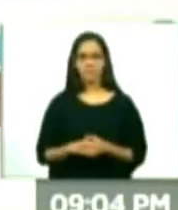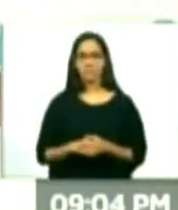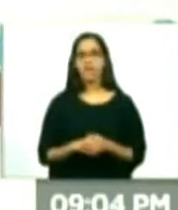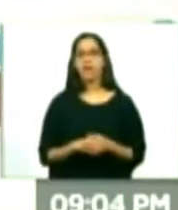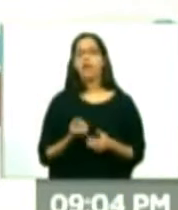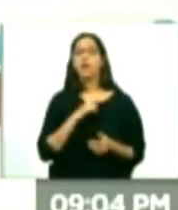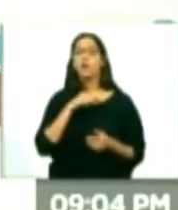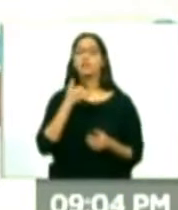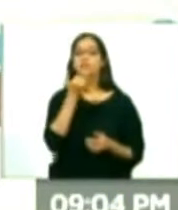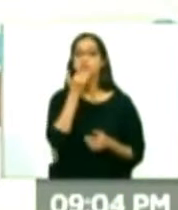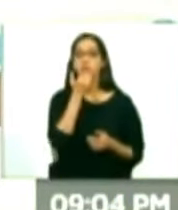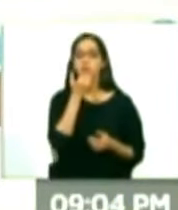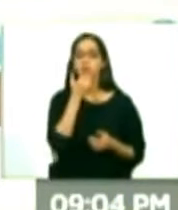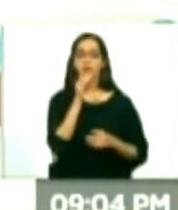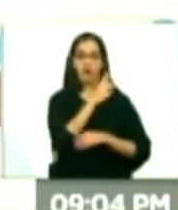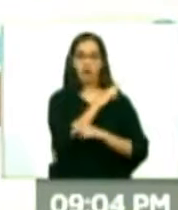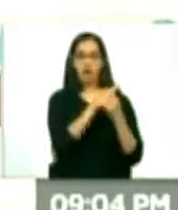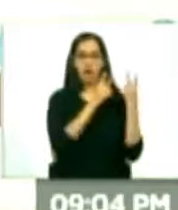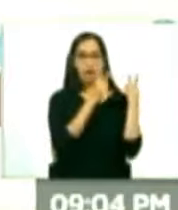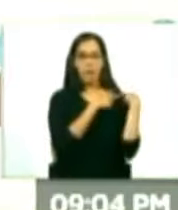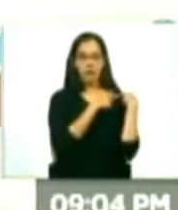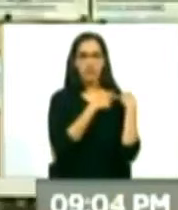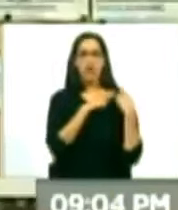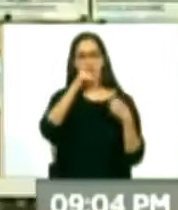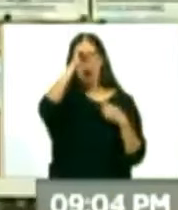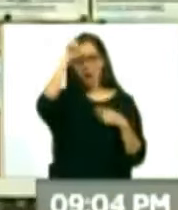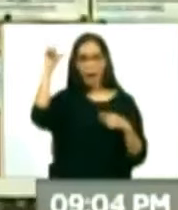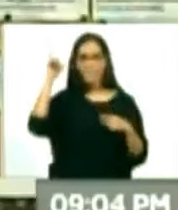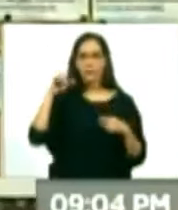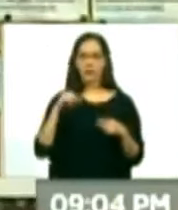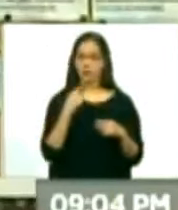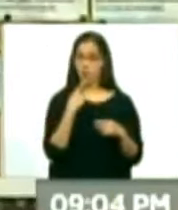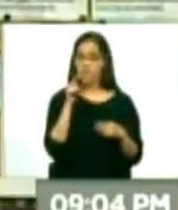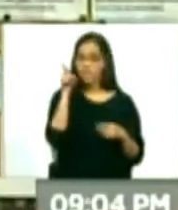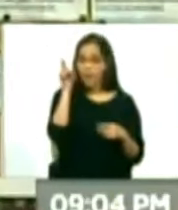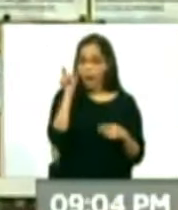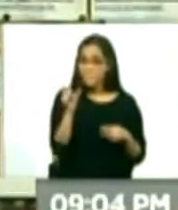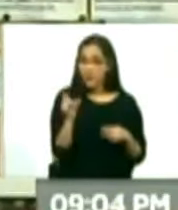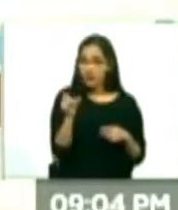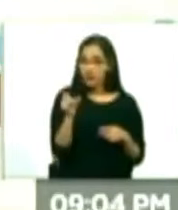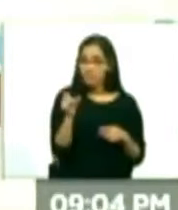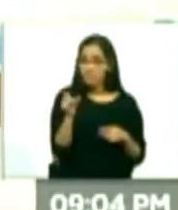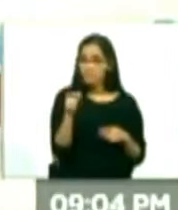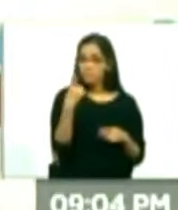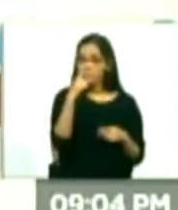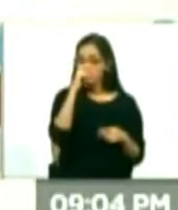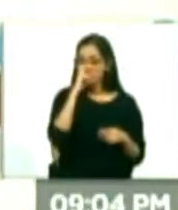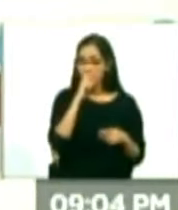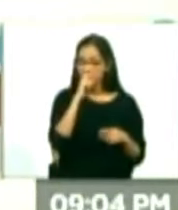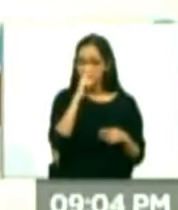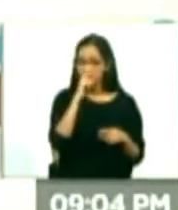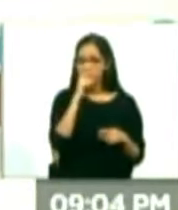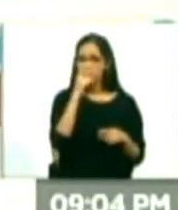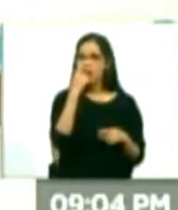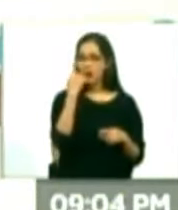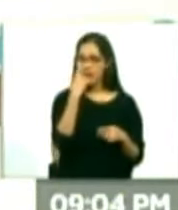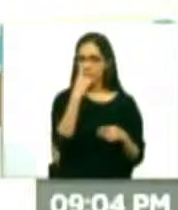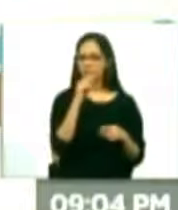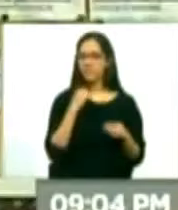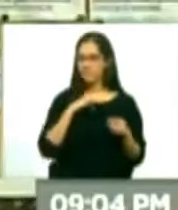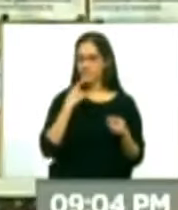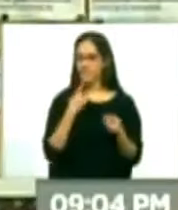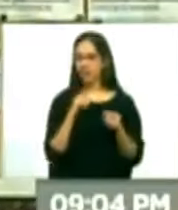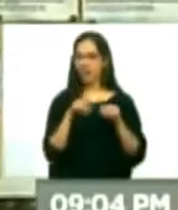errores han sido responsabilidad de Leopoldo López. Lo dice Calderón Berti. Lo dijo hace un año. Un año después debe estar diciéndolo